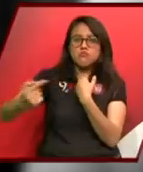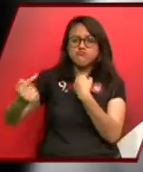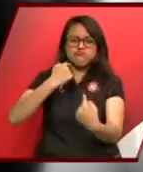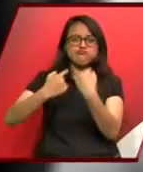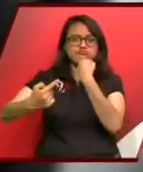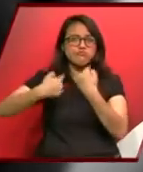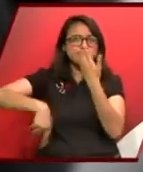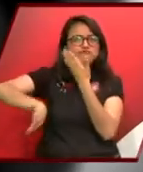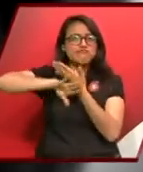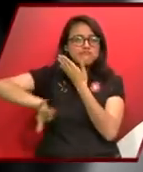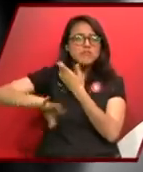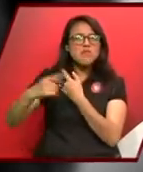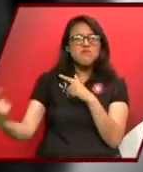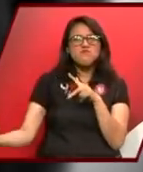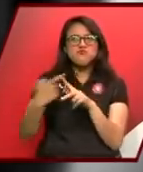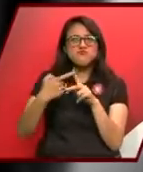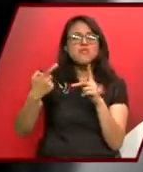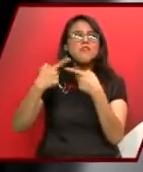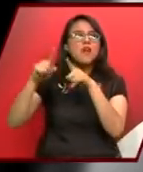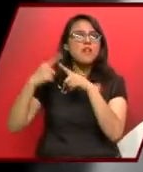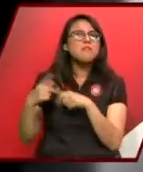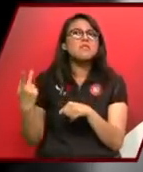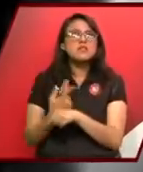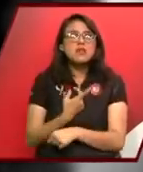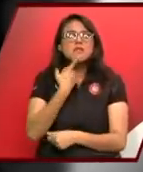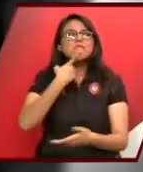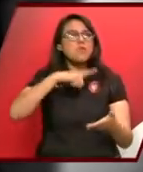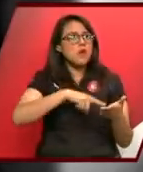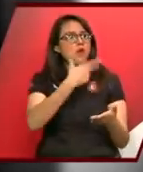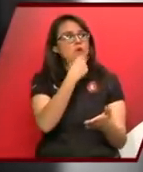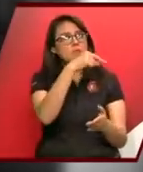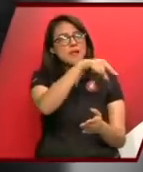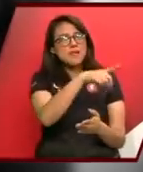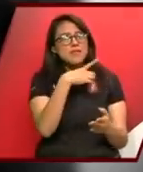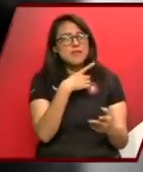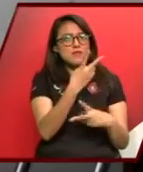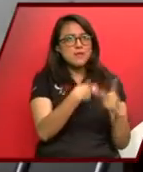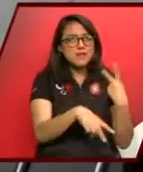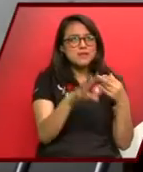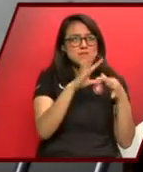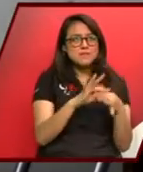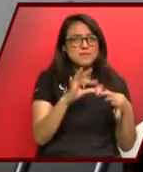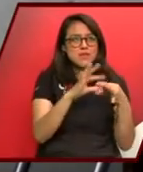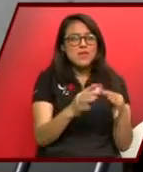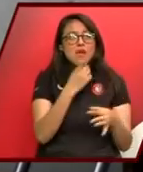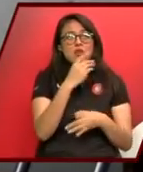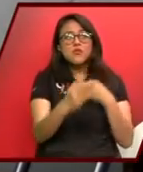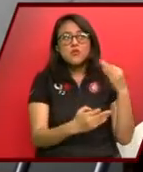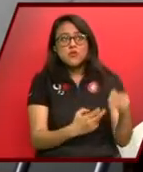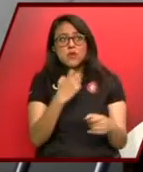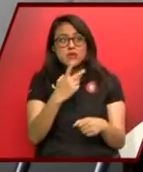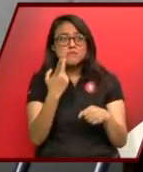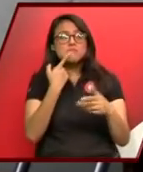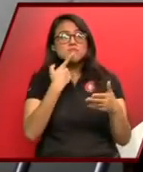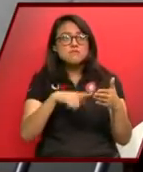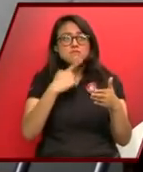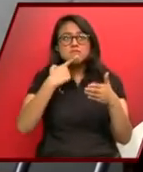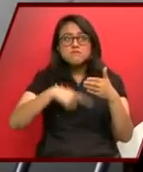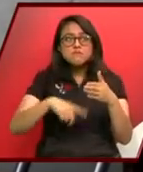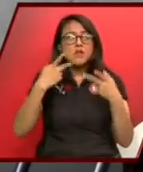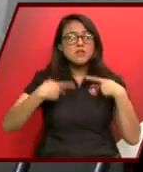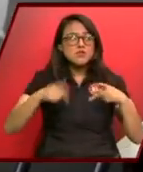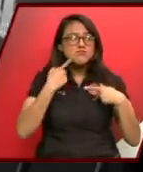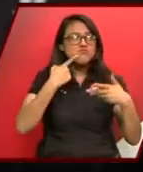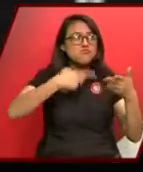a manos del administrador del mismo. Y a solicitud del acusado, ahora fuimos a recoger su réplica. Todo lo que se me está acusando por parte de los condóminos de esta unidad, que